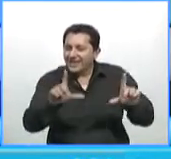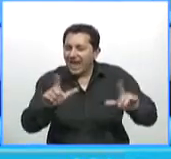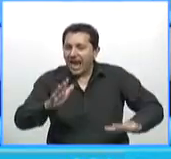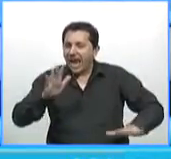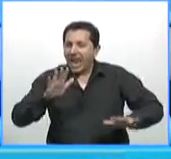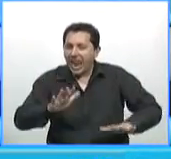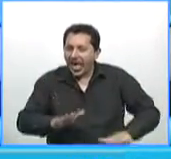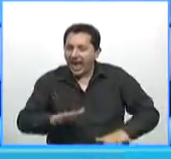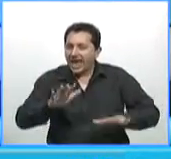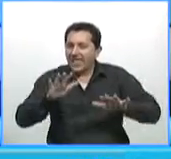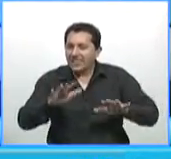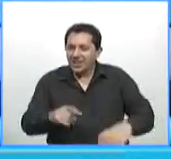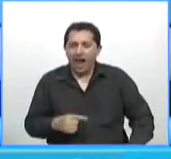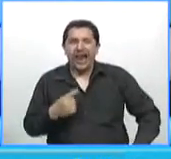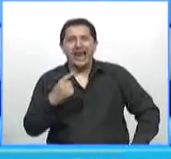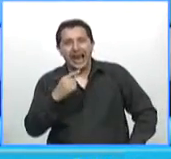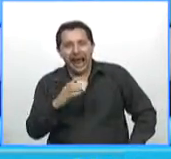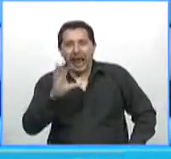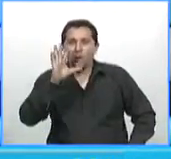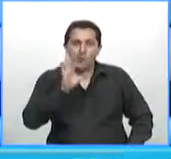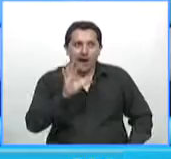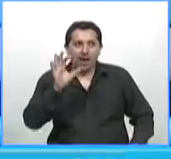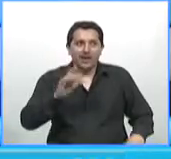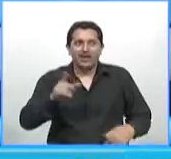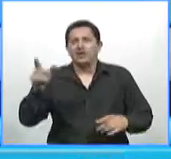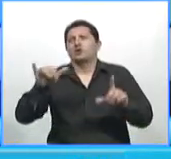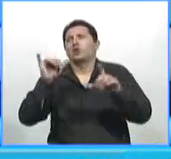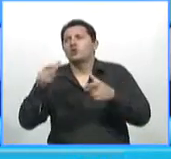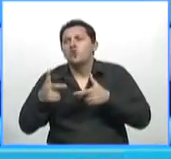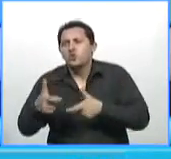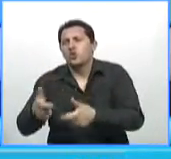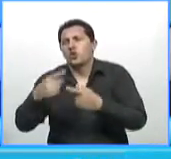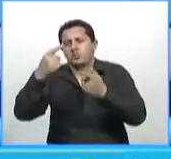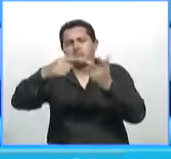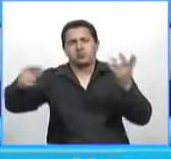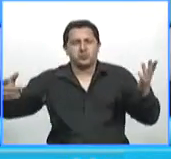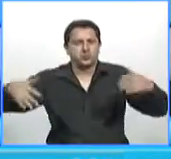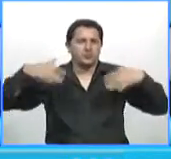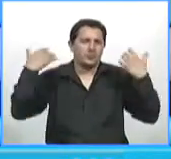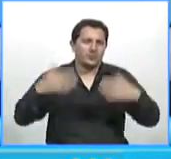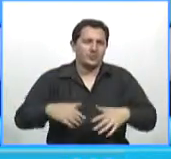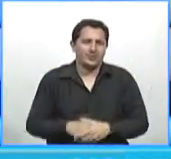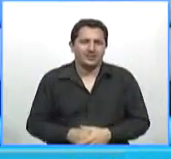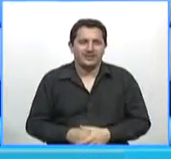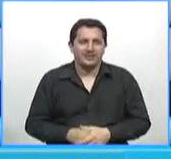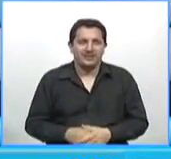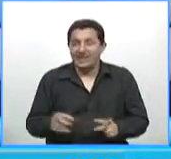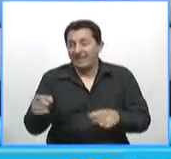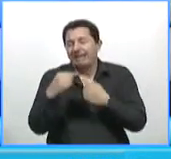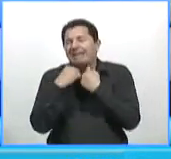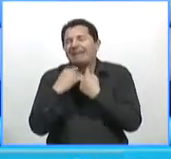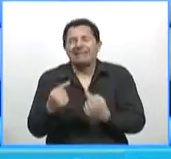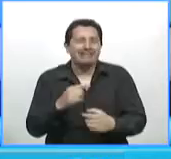lo filmaron, sí, no, aparte después quedó, lo mandaron en el show de la jornada. Sí, me quedó ahí. Quedó como anécdota, el grito, justamente.